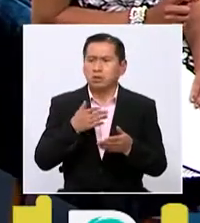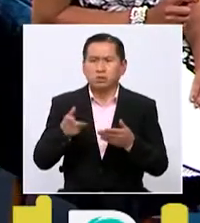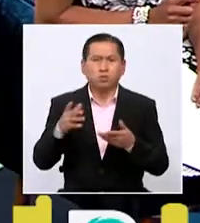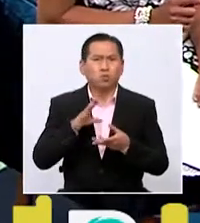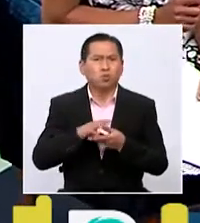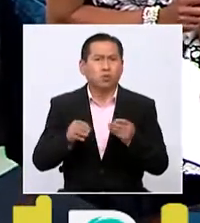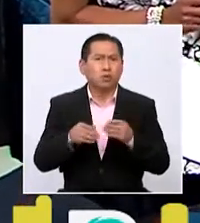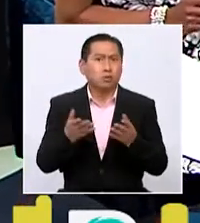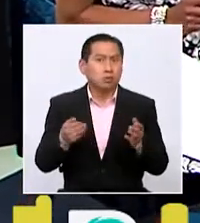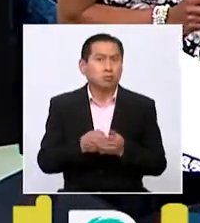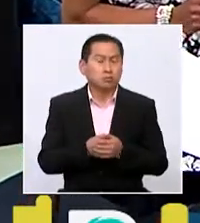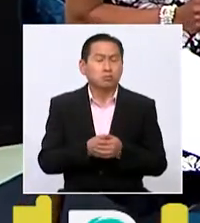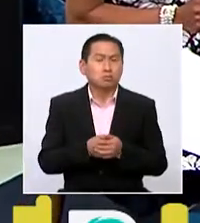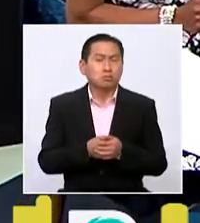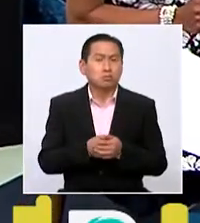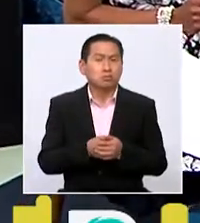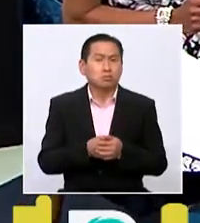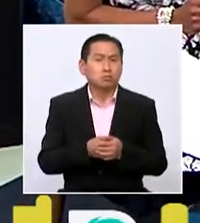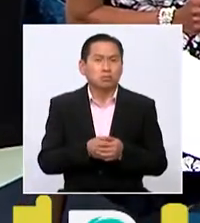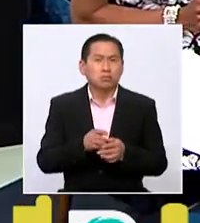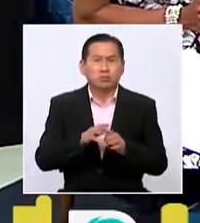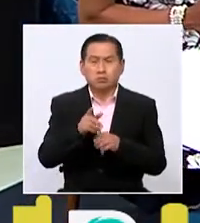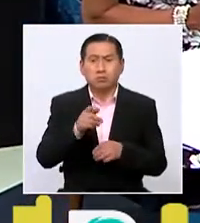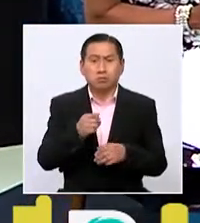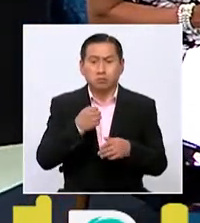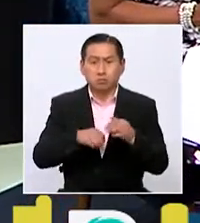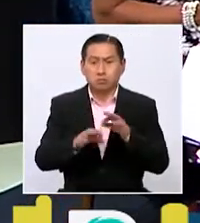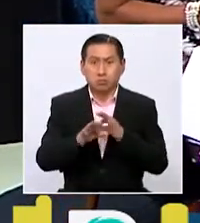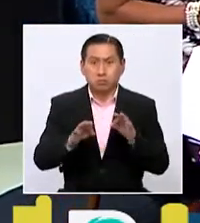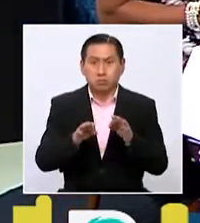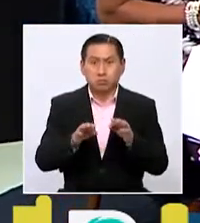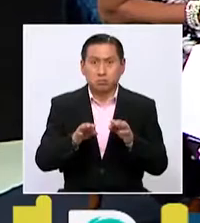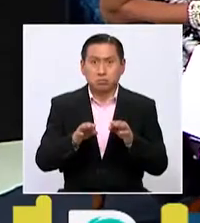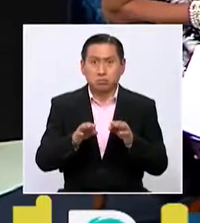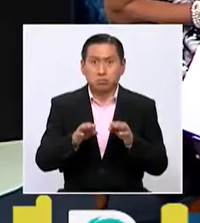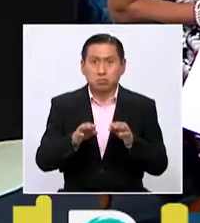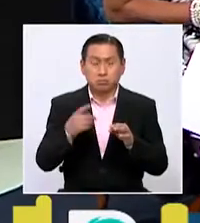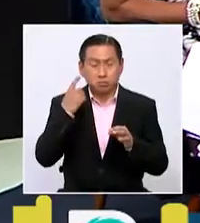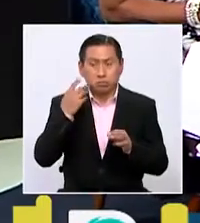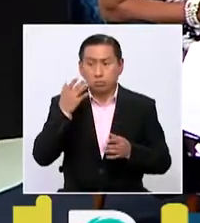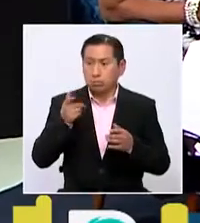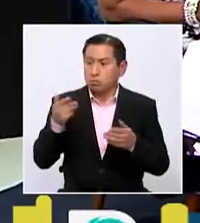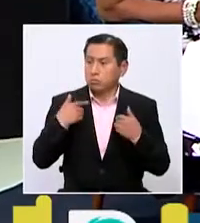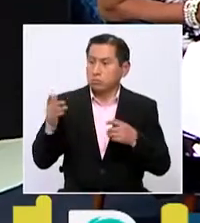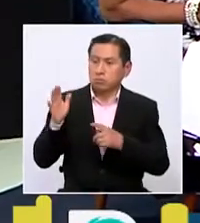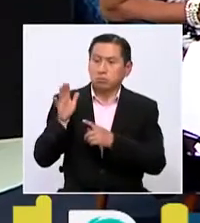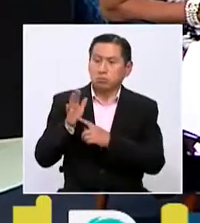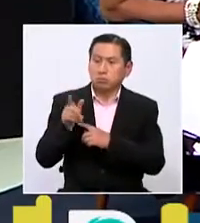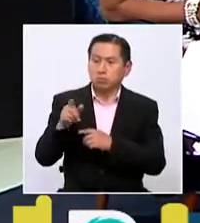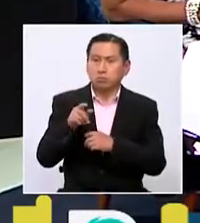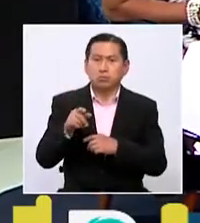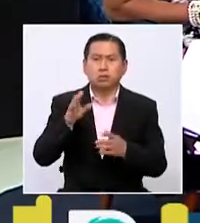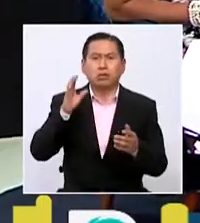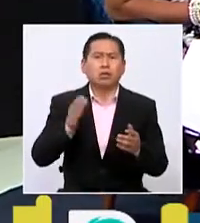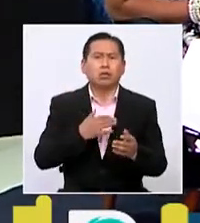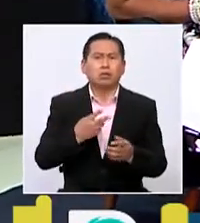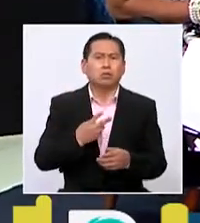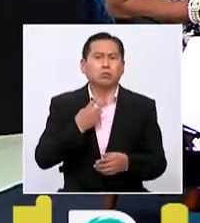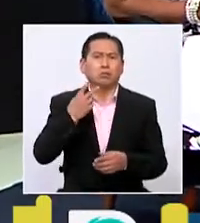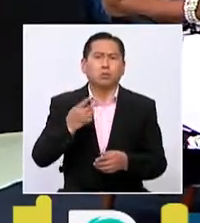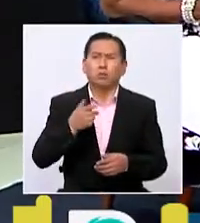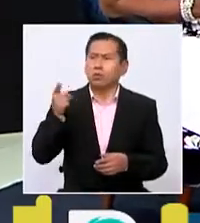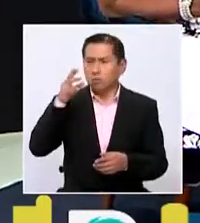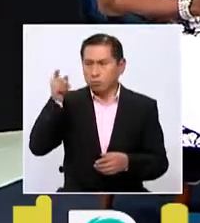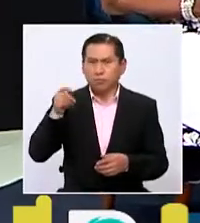eso, tú no habías nacido y se estaba exhibiendo Los Sopranos o Al